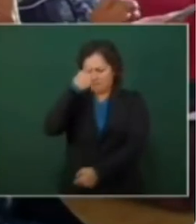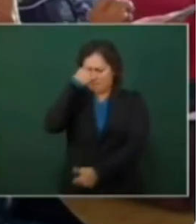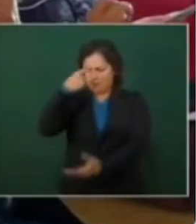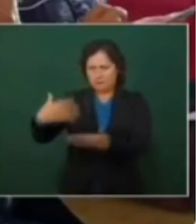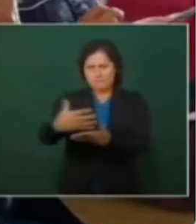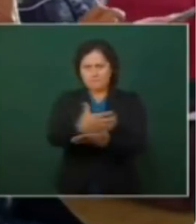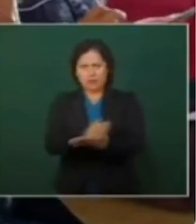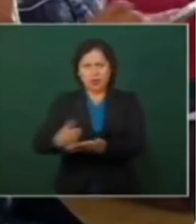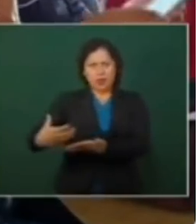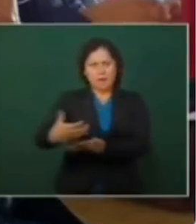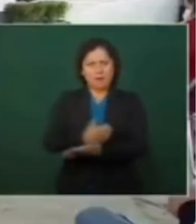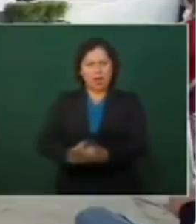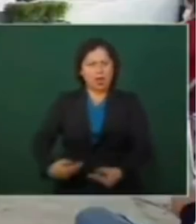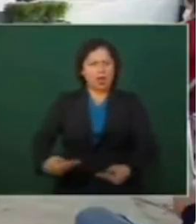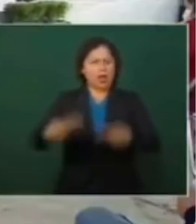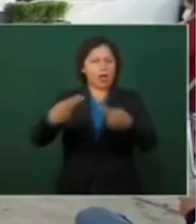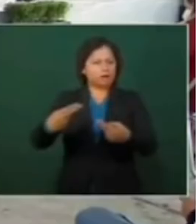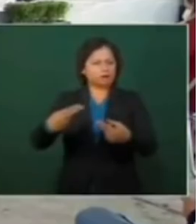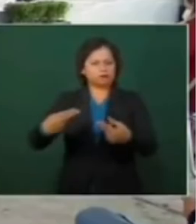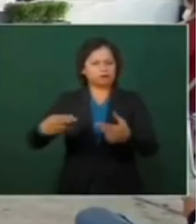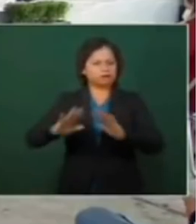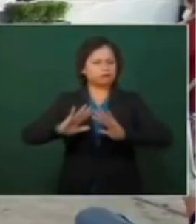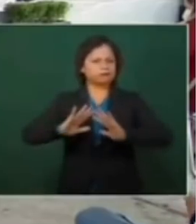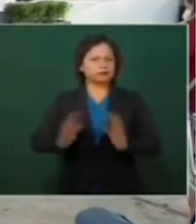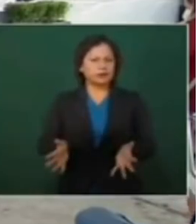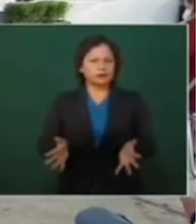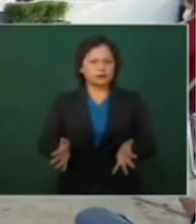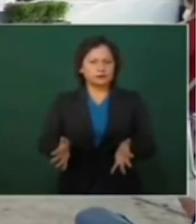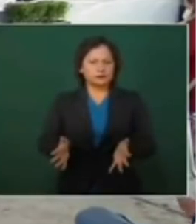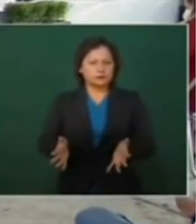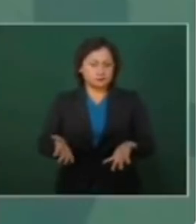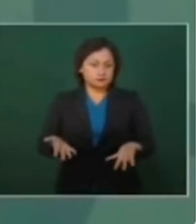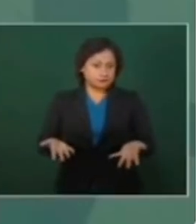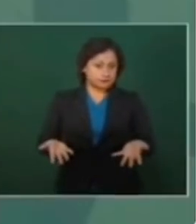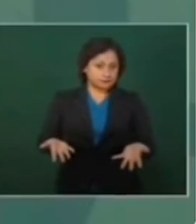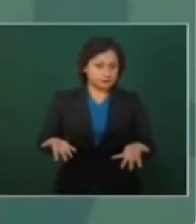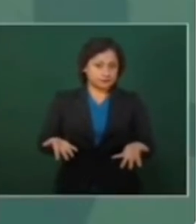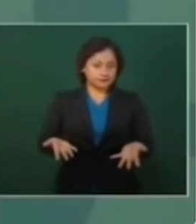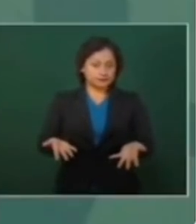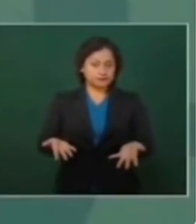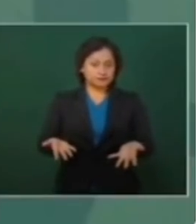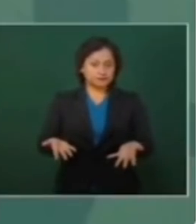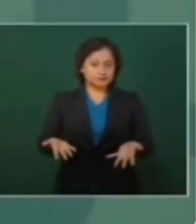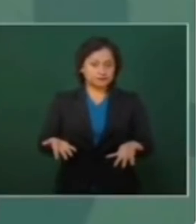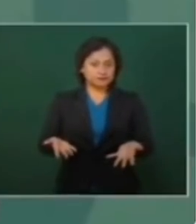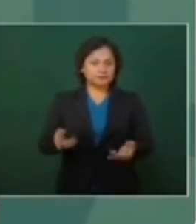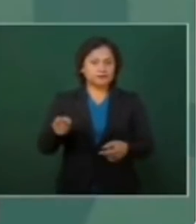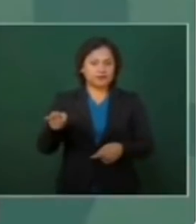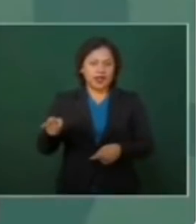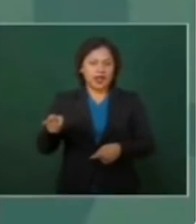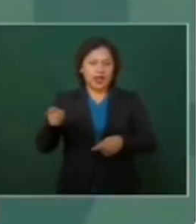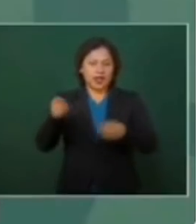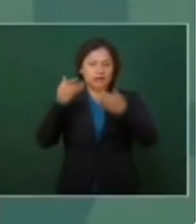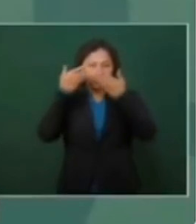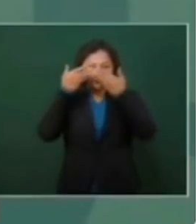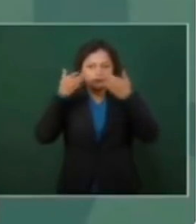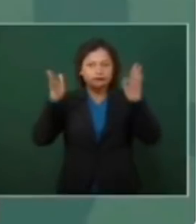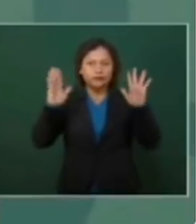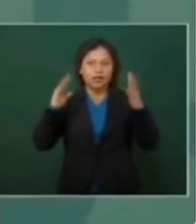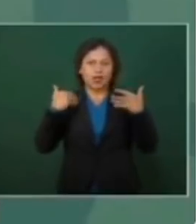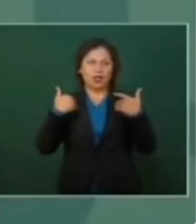que el negocio del útero si no tiene una dimensión social